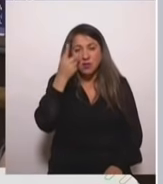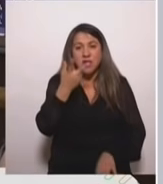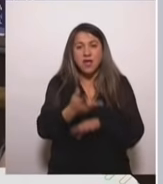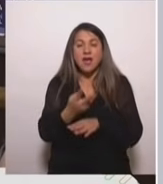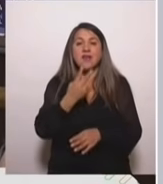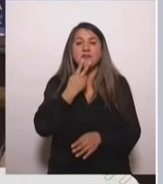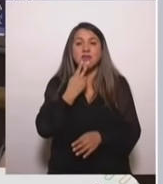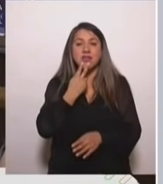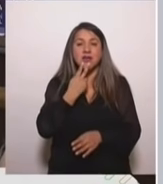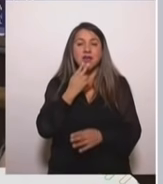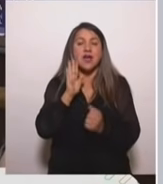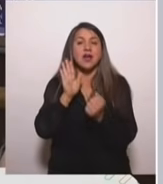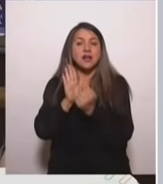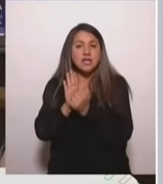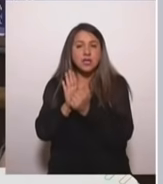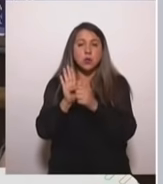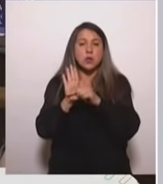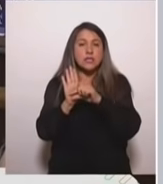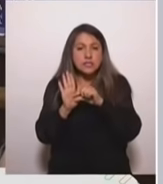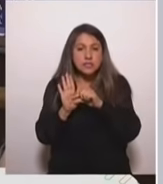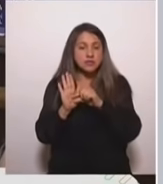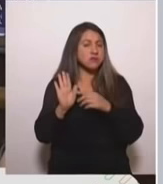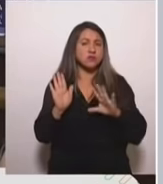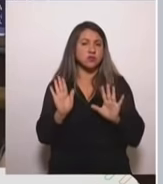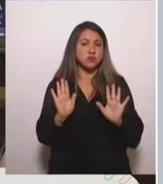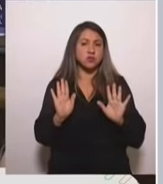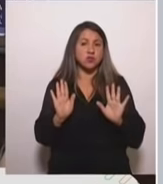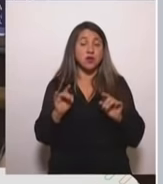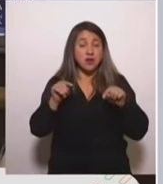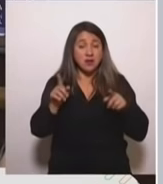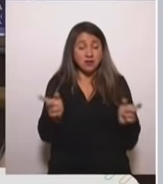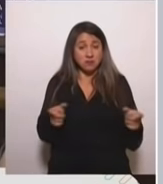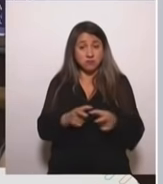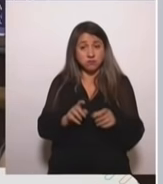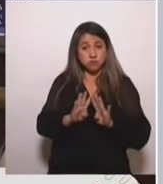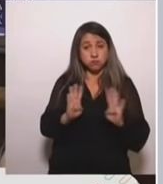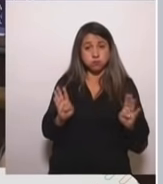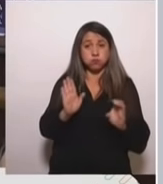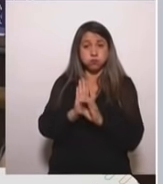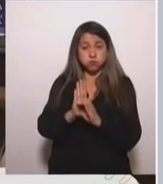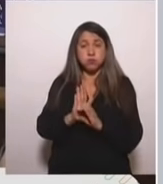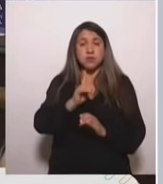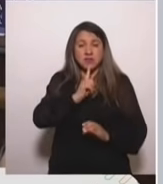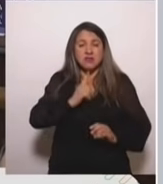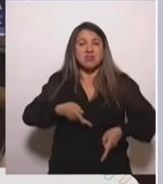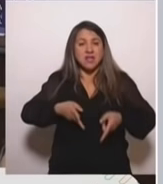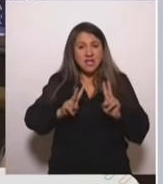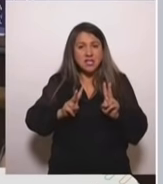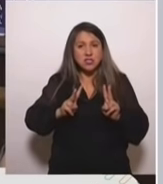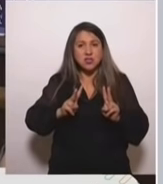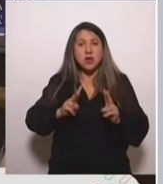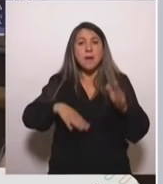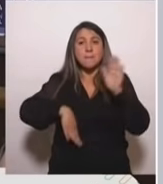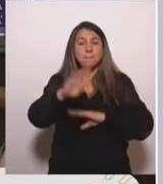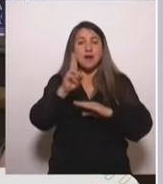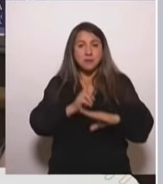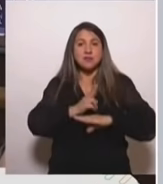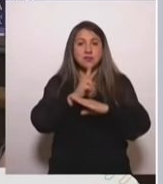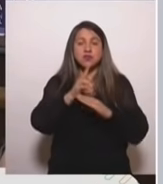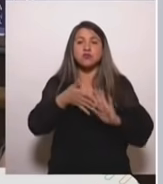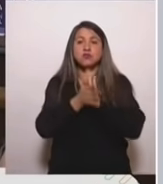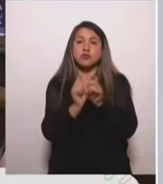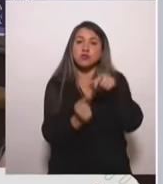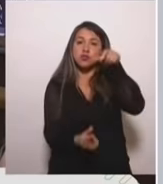Constitucional, integrado por personas de comprobada idoneidad académica o profesional que ya podrían